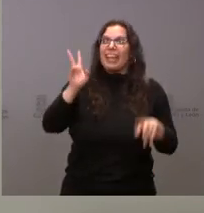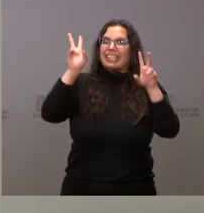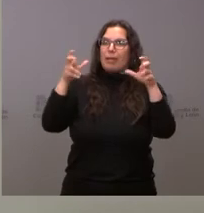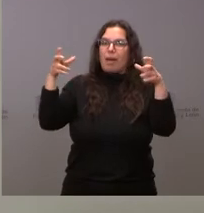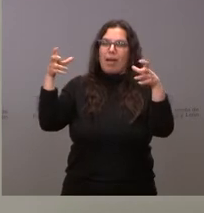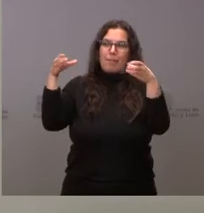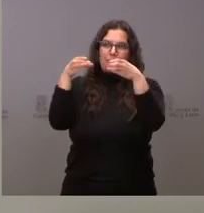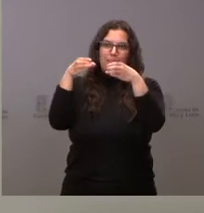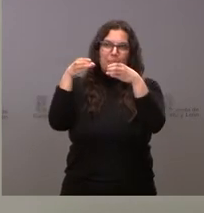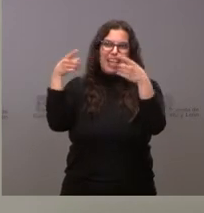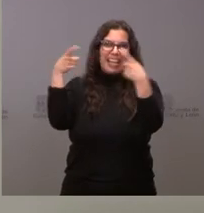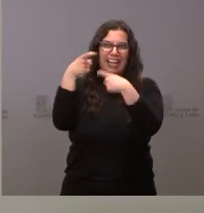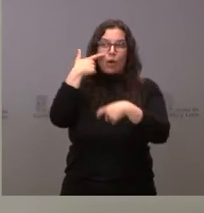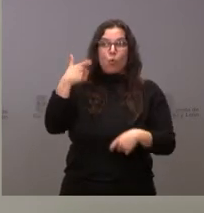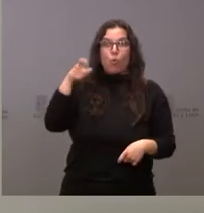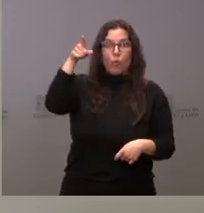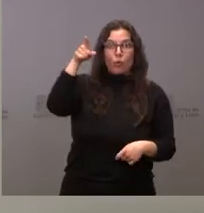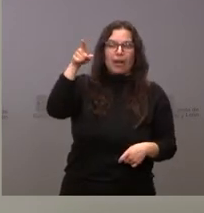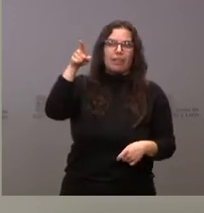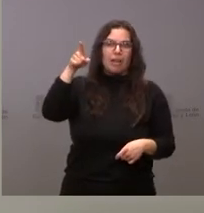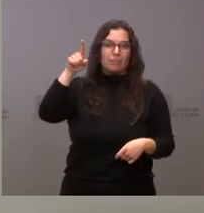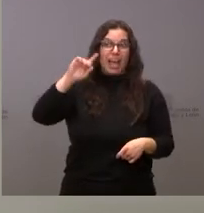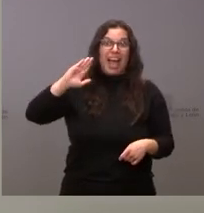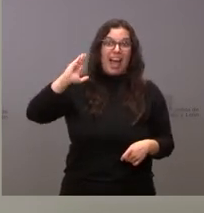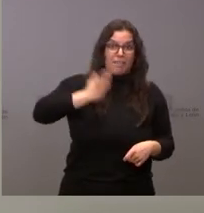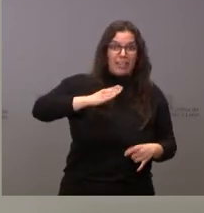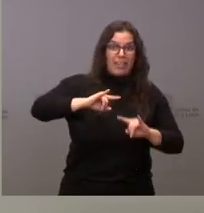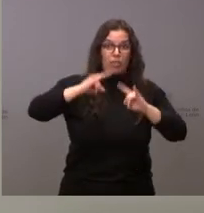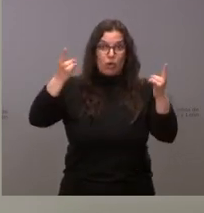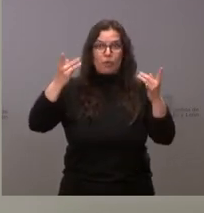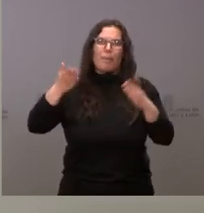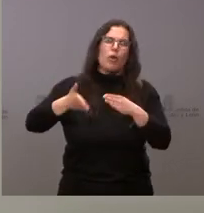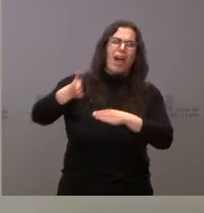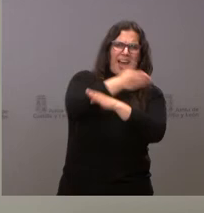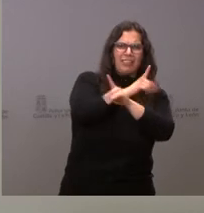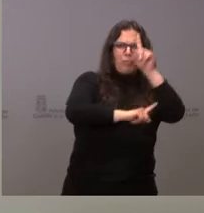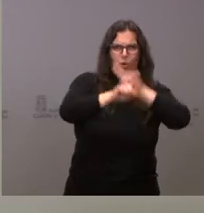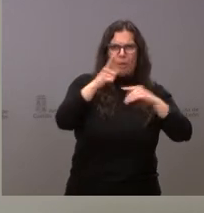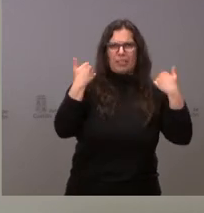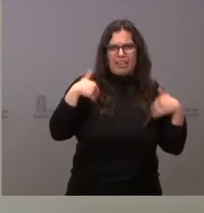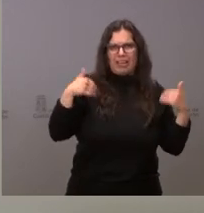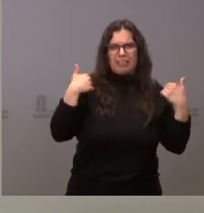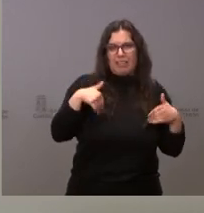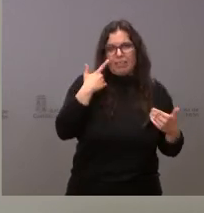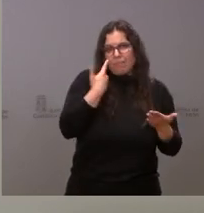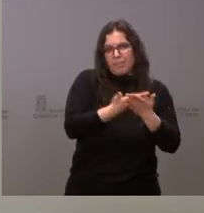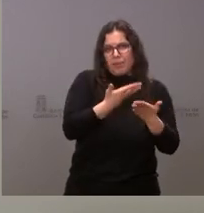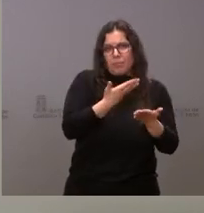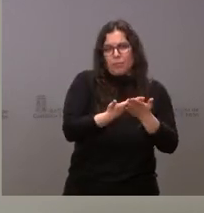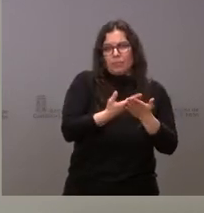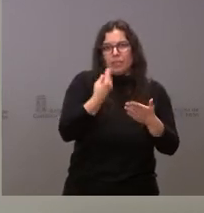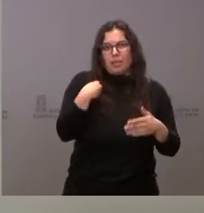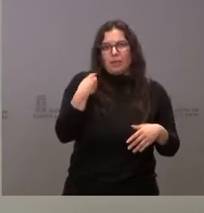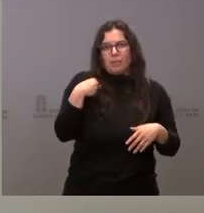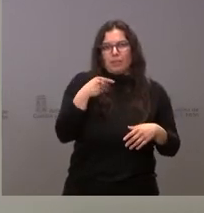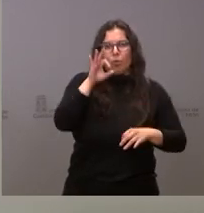ha incrementado la aceleración de esta dificultad el problema venía de antes como demuestra el hecho de cuál era la muy